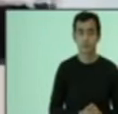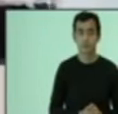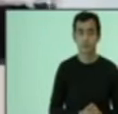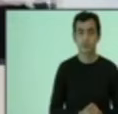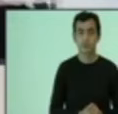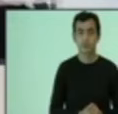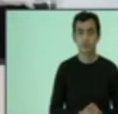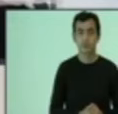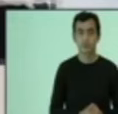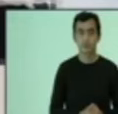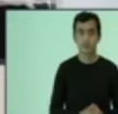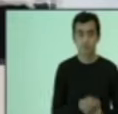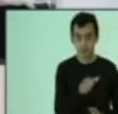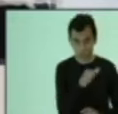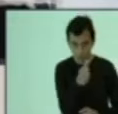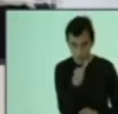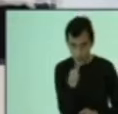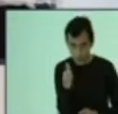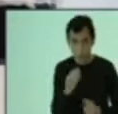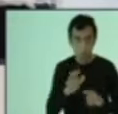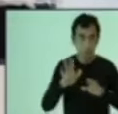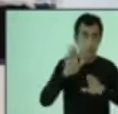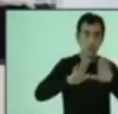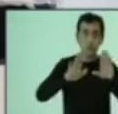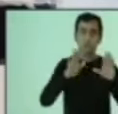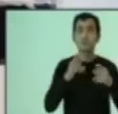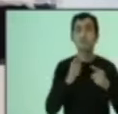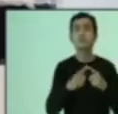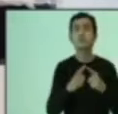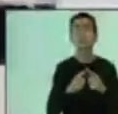¿Alguien más? ¿Usted también?